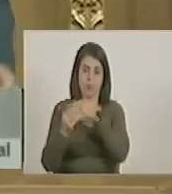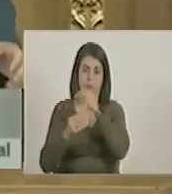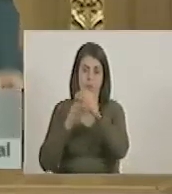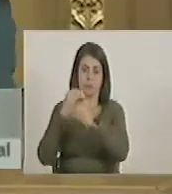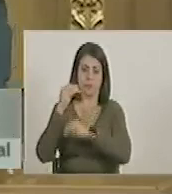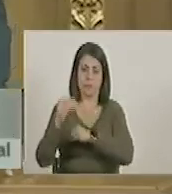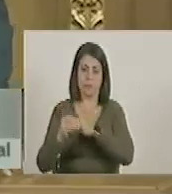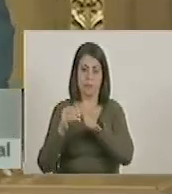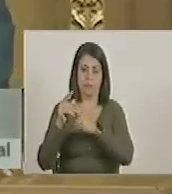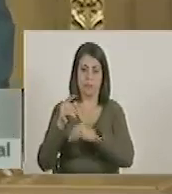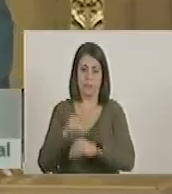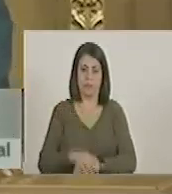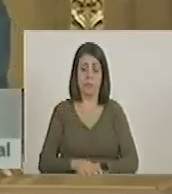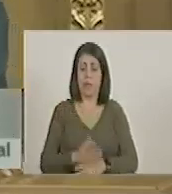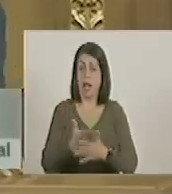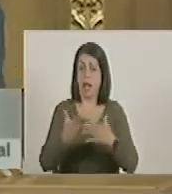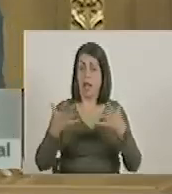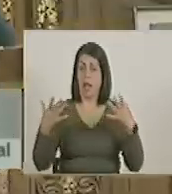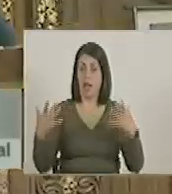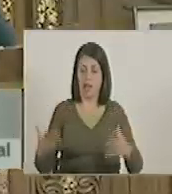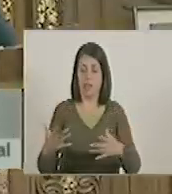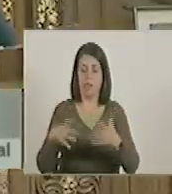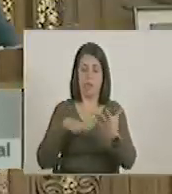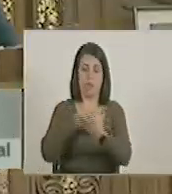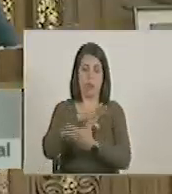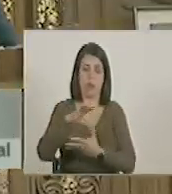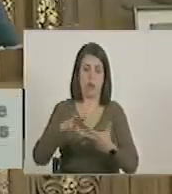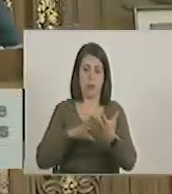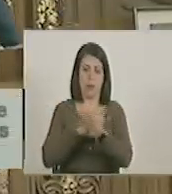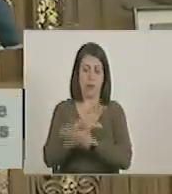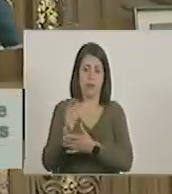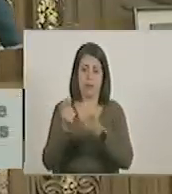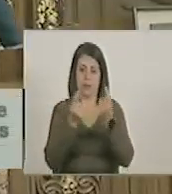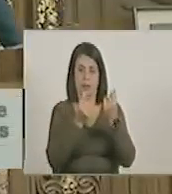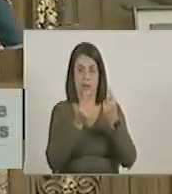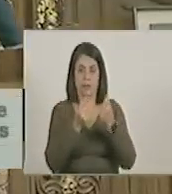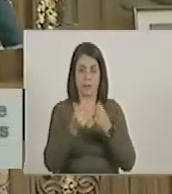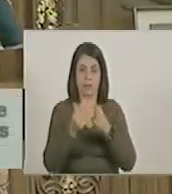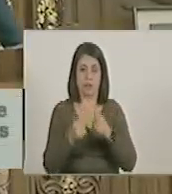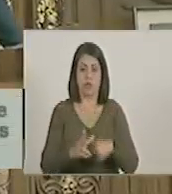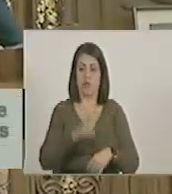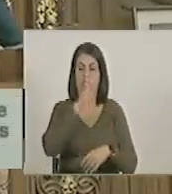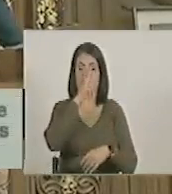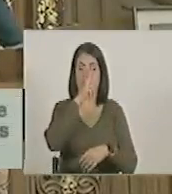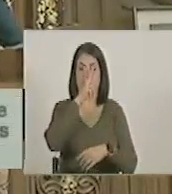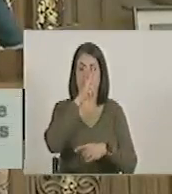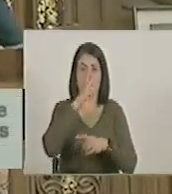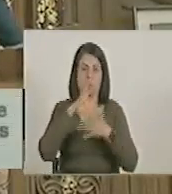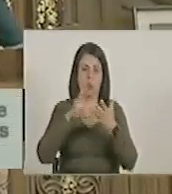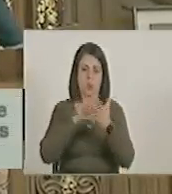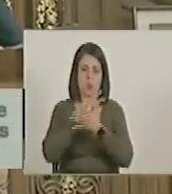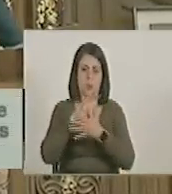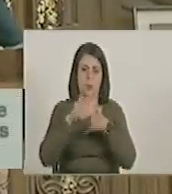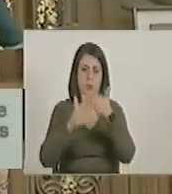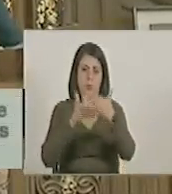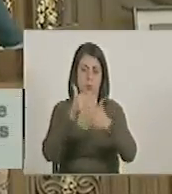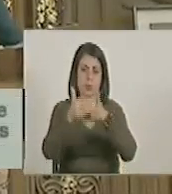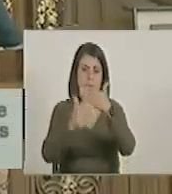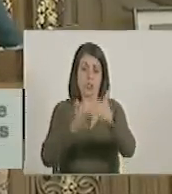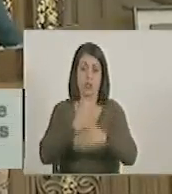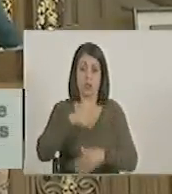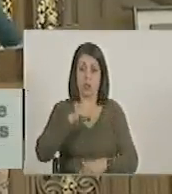ha generado gigantescos trastornos económicos con terribles repercusiones en nuestro